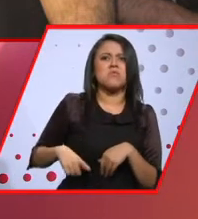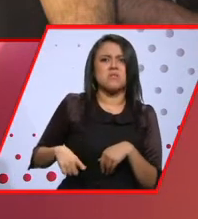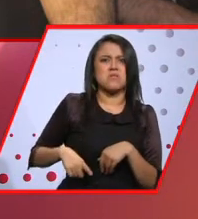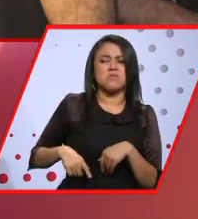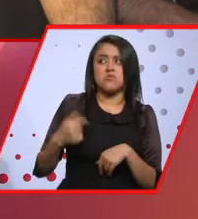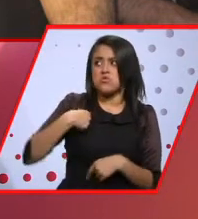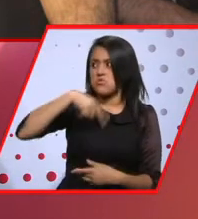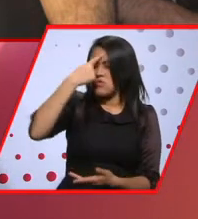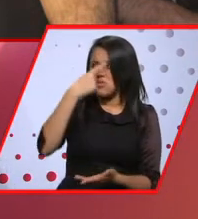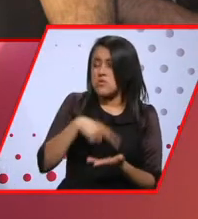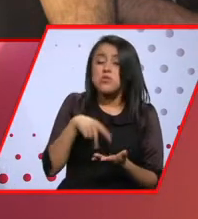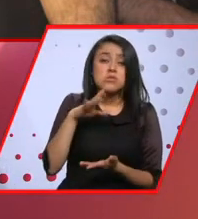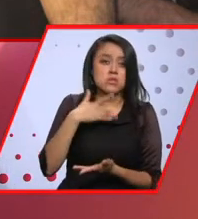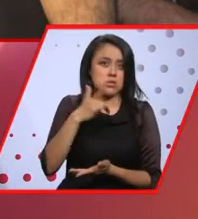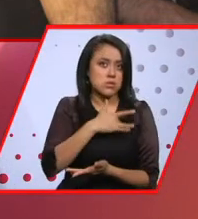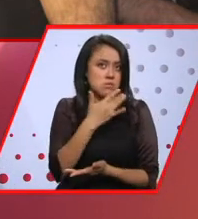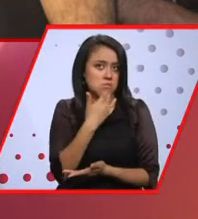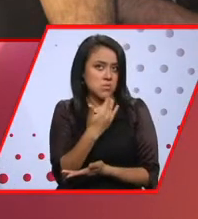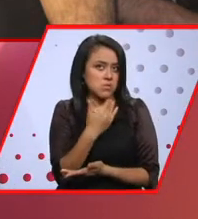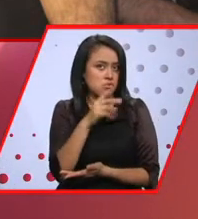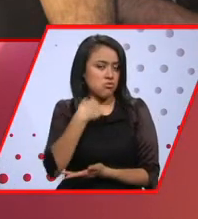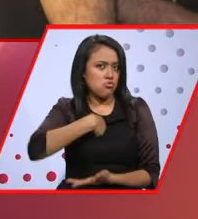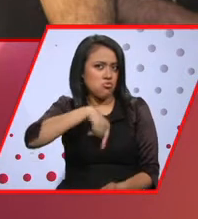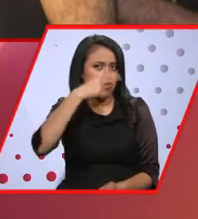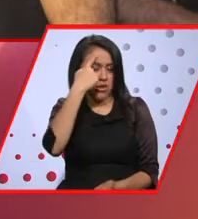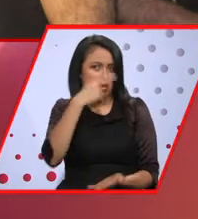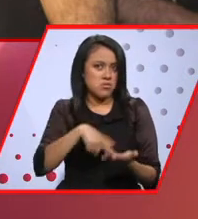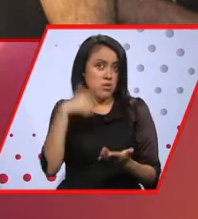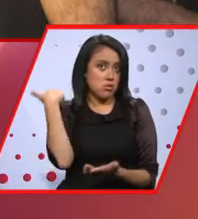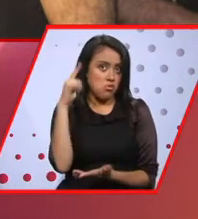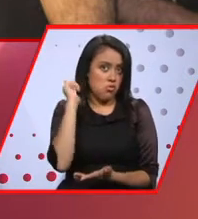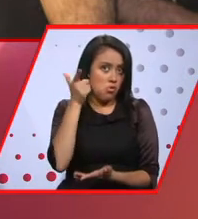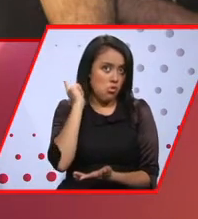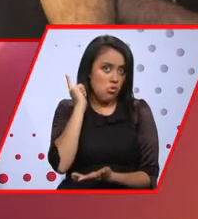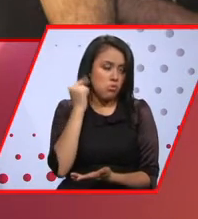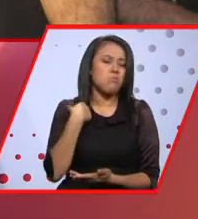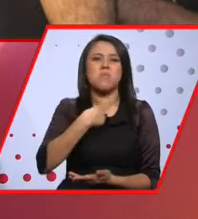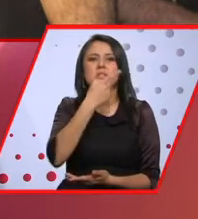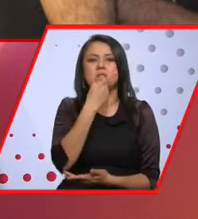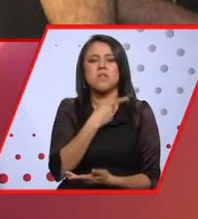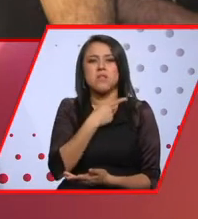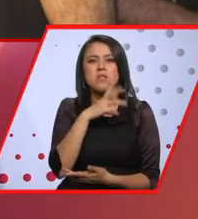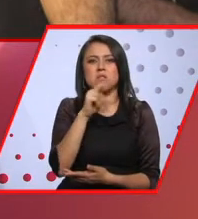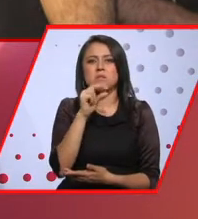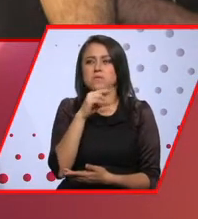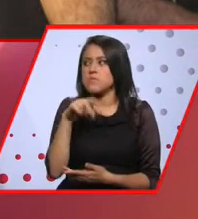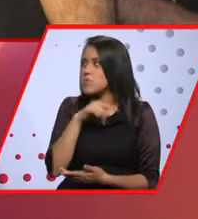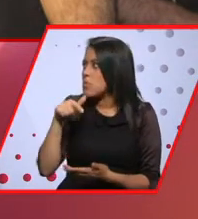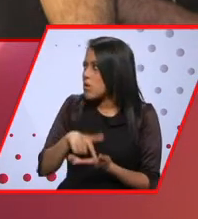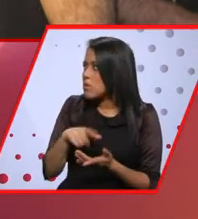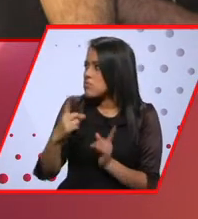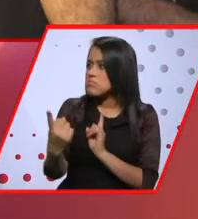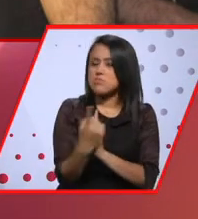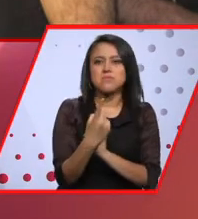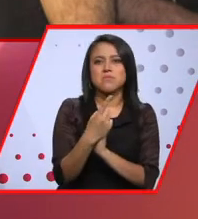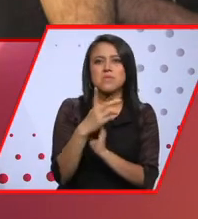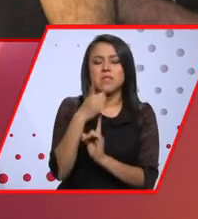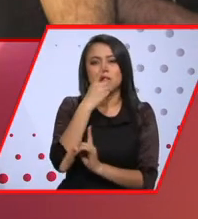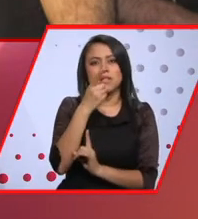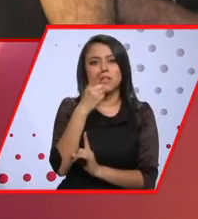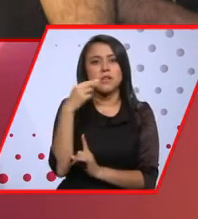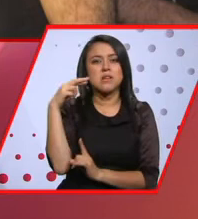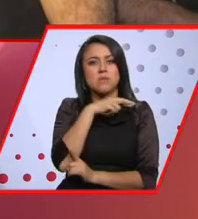Quiero pensar que está en sus cabales, no que está vuelto loco. Y pensé por un momento que me decías ahora que no se iba a presentar, que rápidamente le iban a